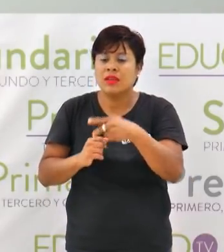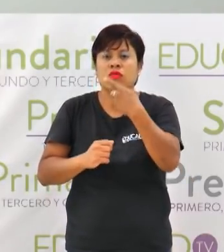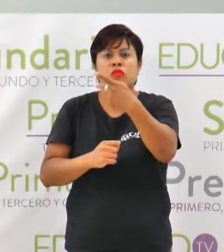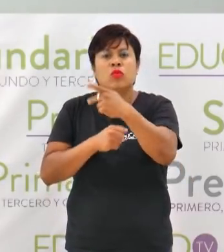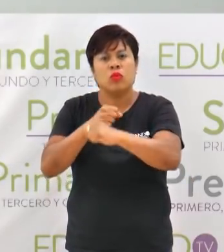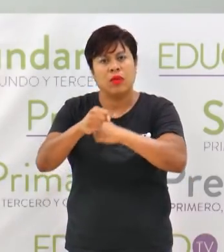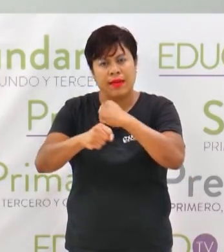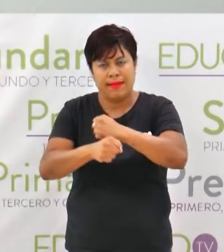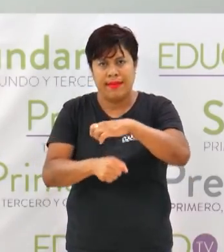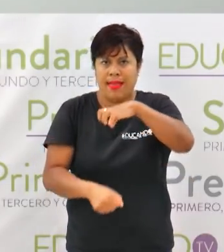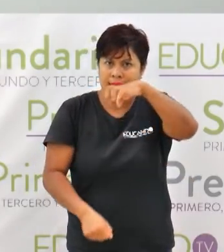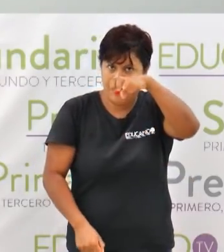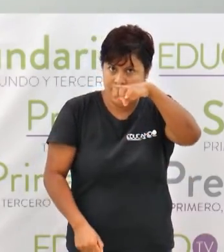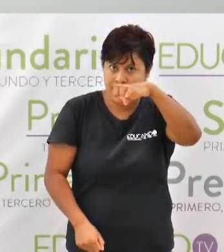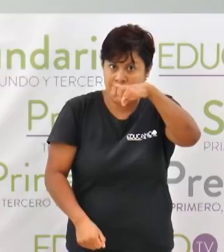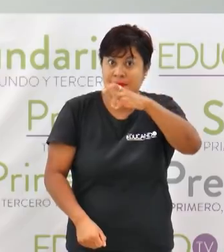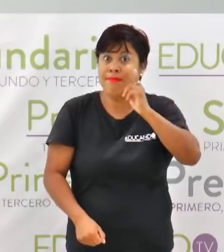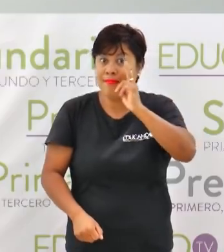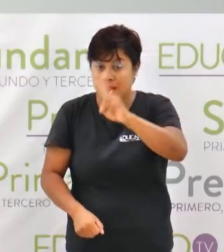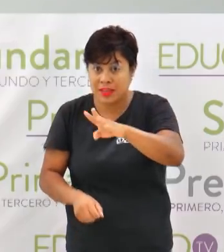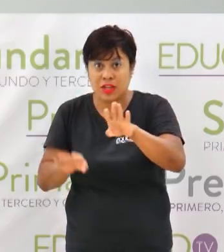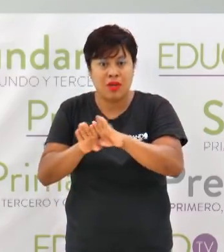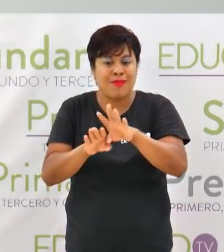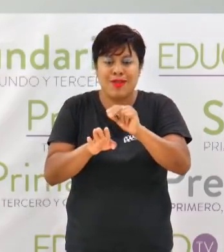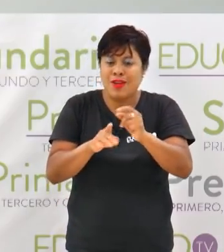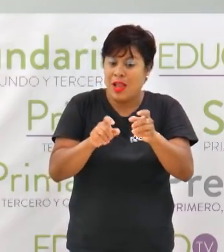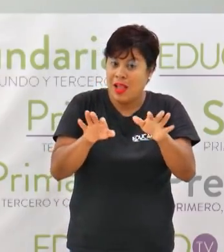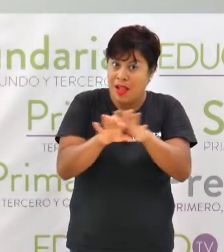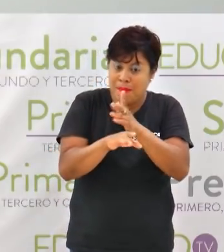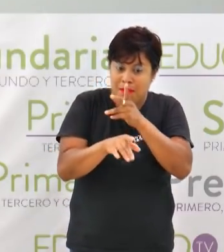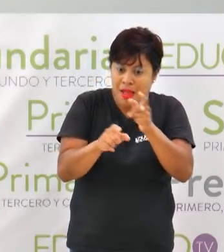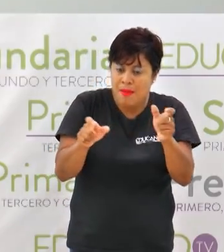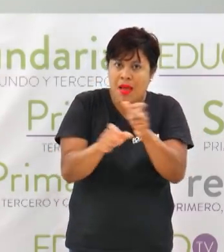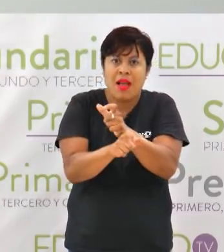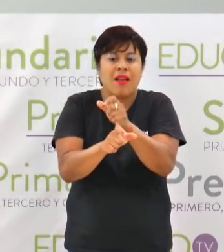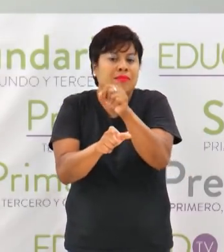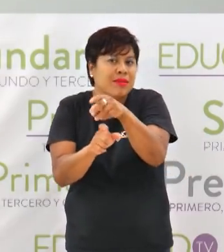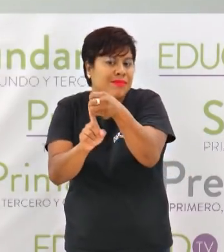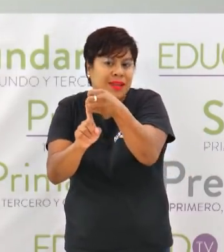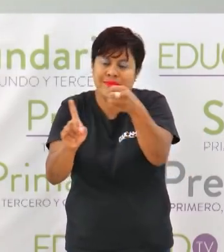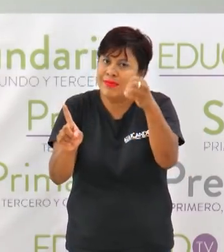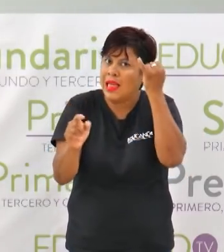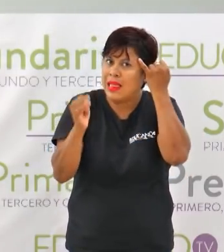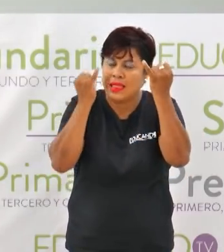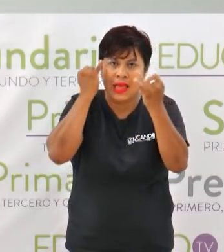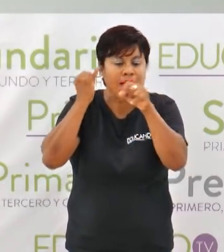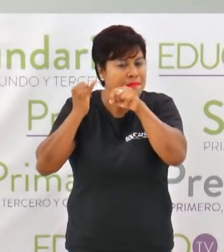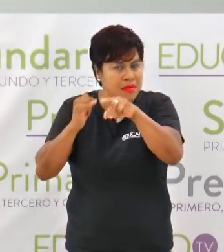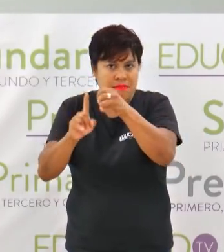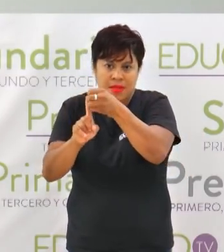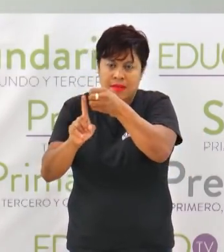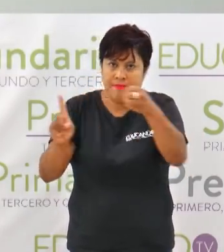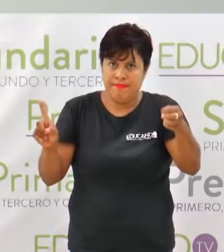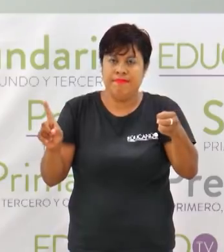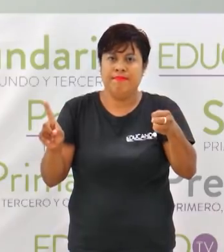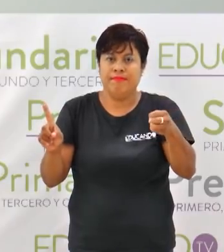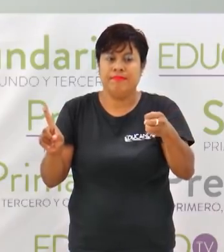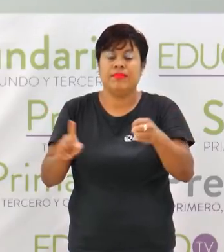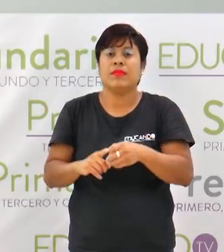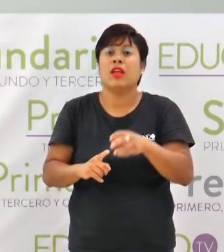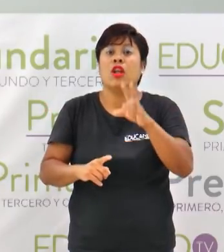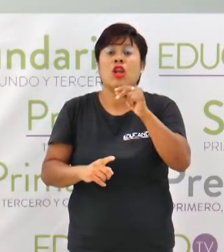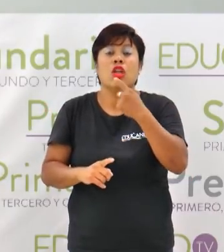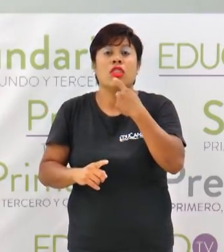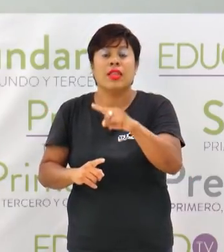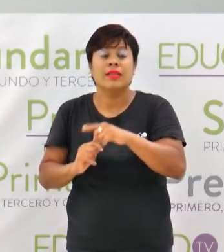revelaba su edad. ¿Te das cuenta cómo no modifica si quitamos la frase preposicional?